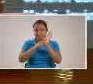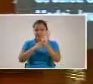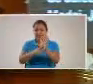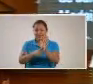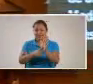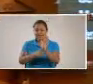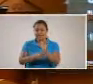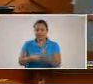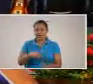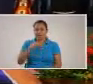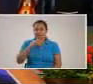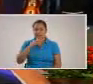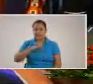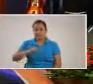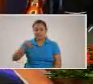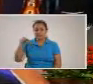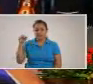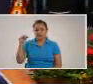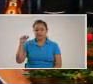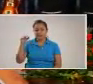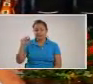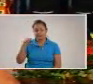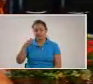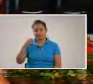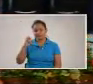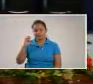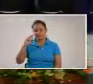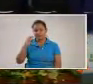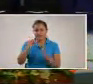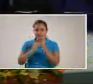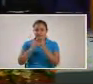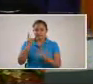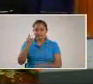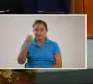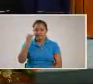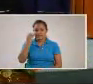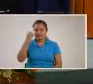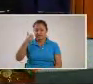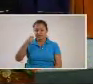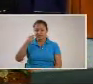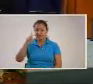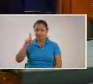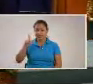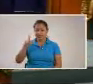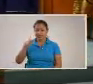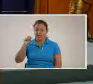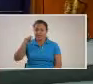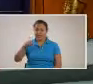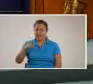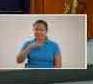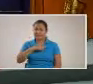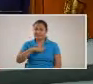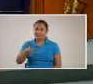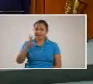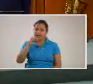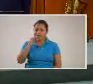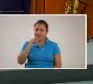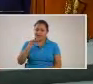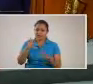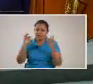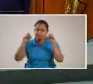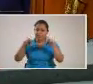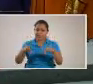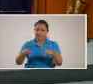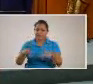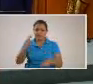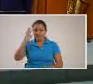38. Es decir, estos nombres, aquí está hablando de personas que se